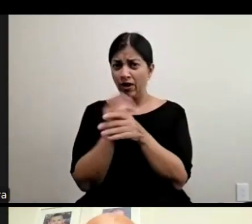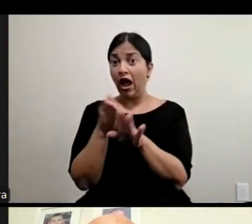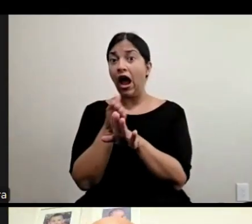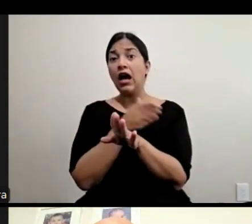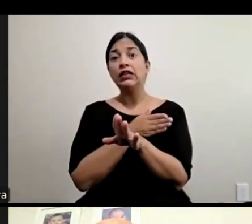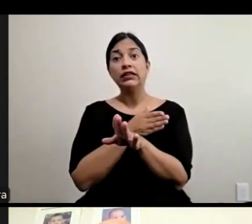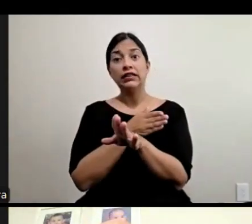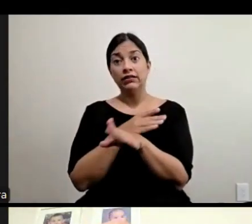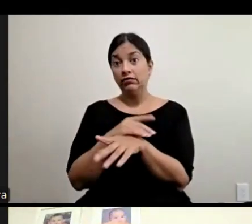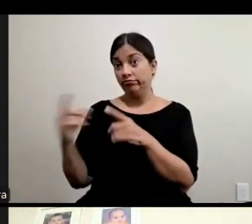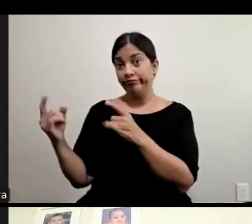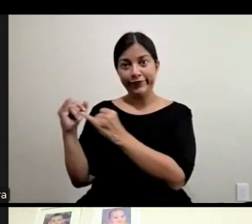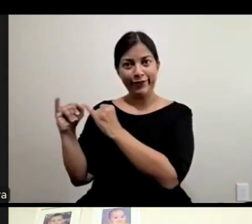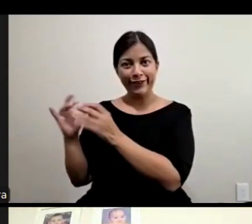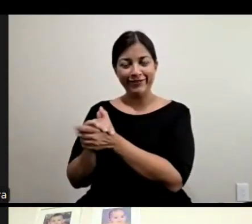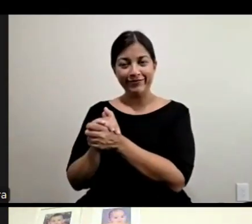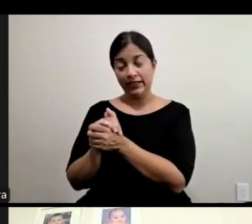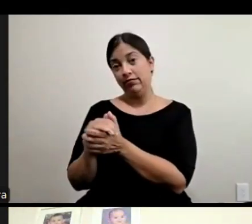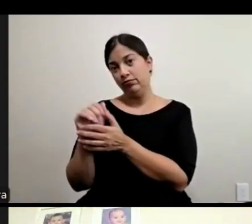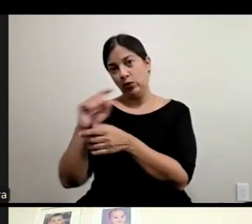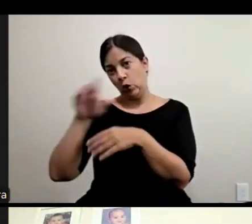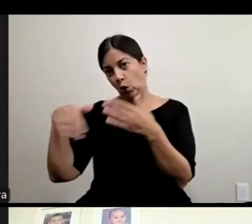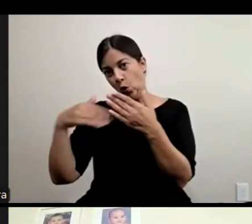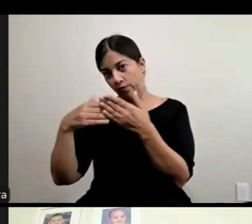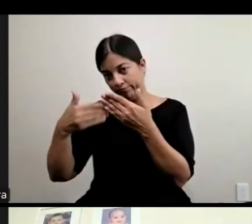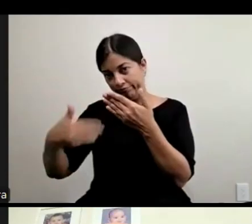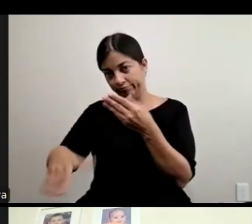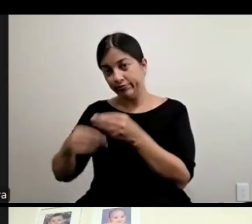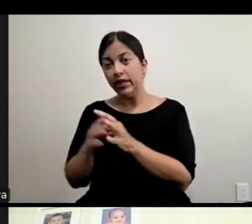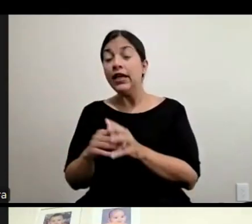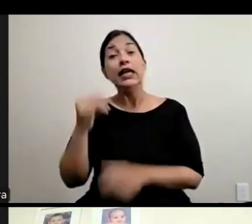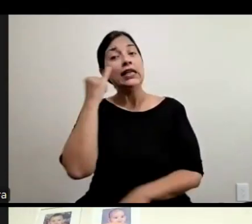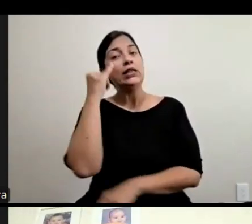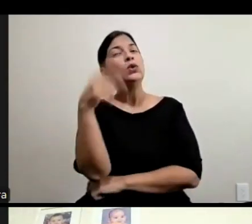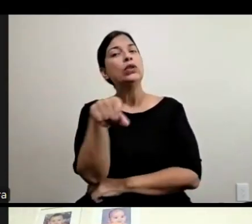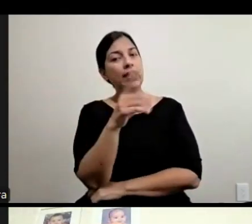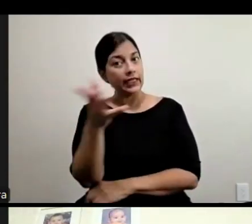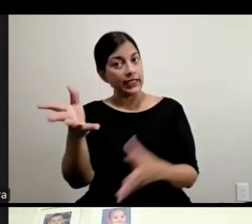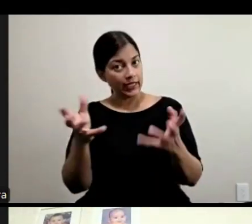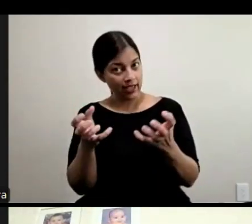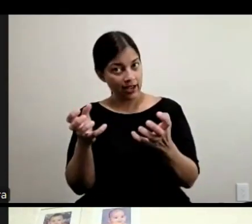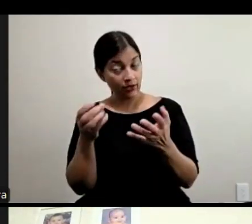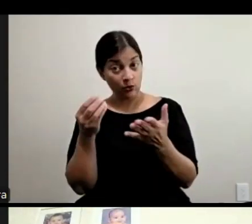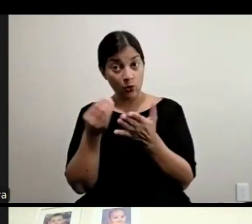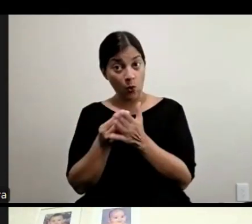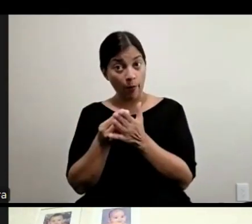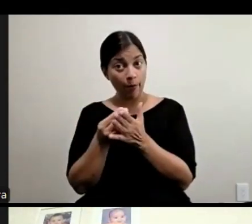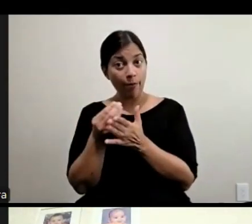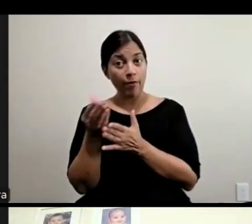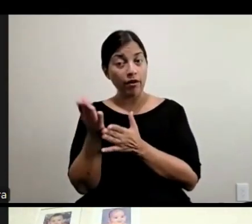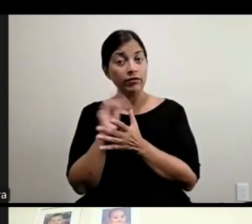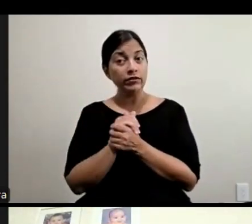invitado y a todas las presentaciones. Si usted quiere comprar